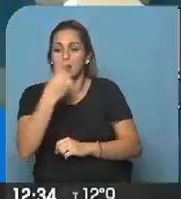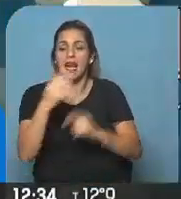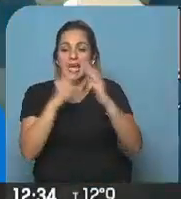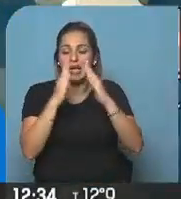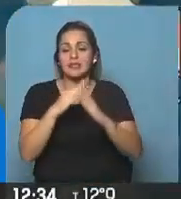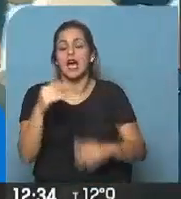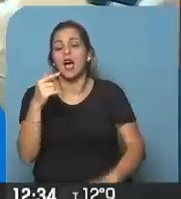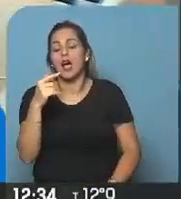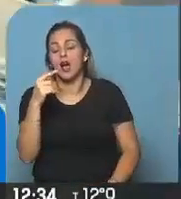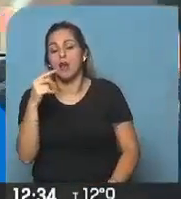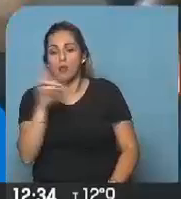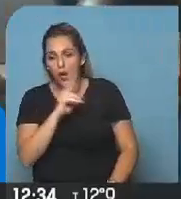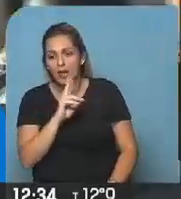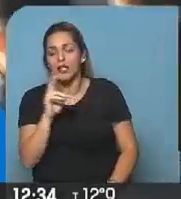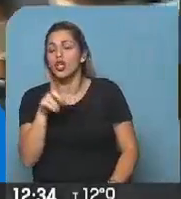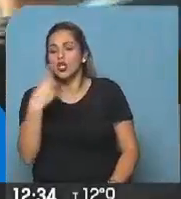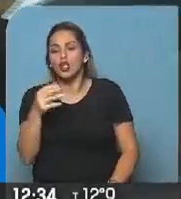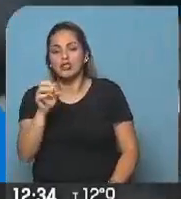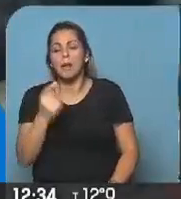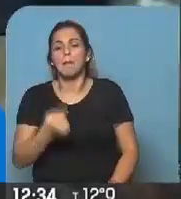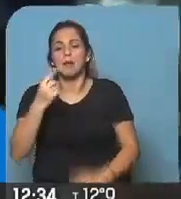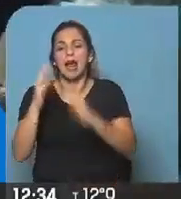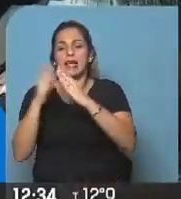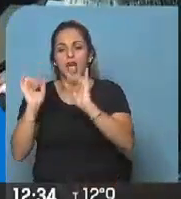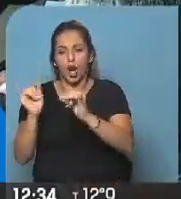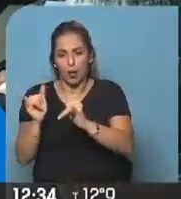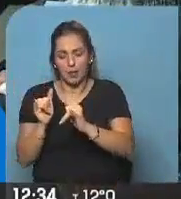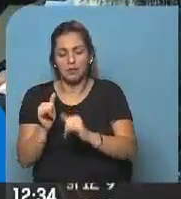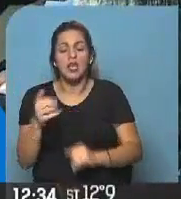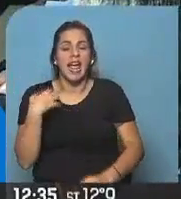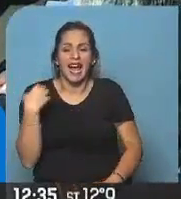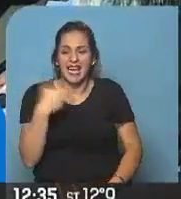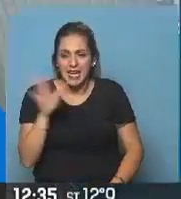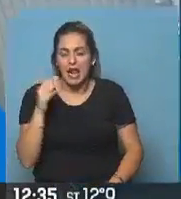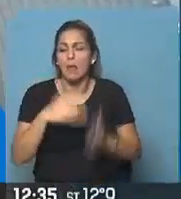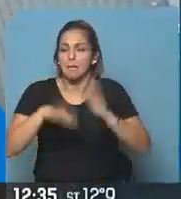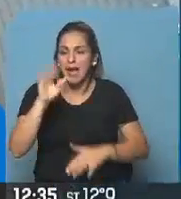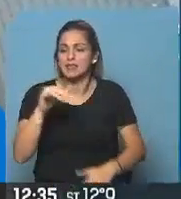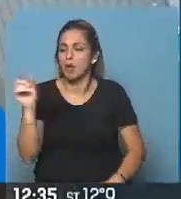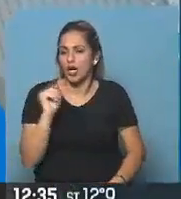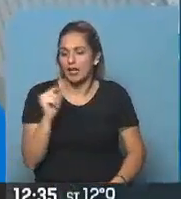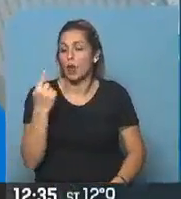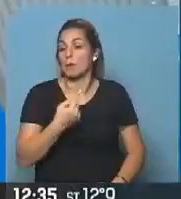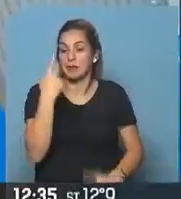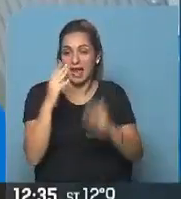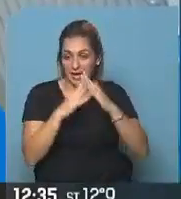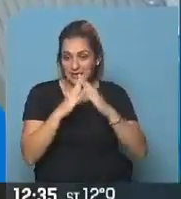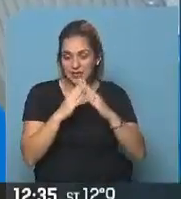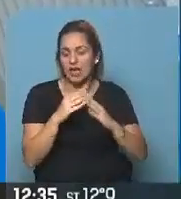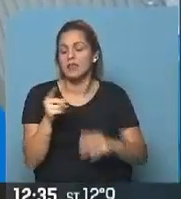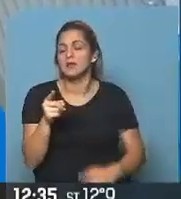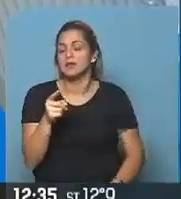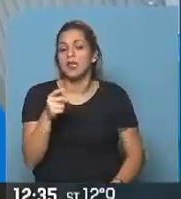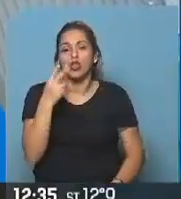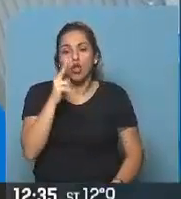y Primera Casa Joven. En general, el monto máximo de los créditos, en este caso en relación a Primera Casa, pasa de